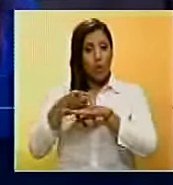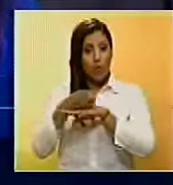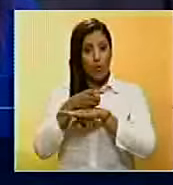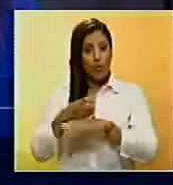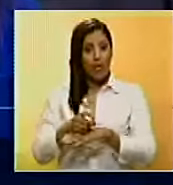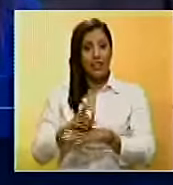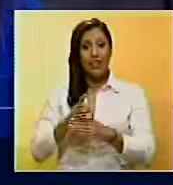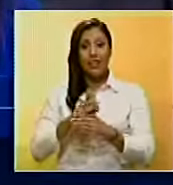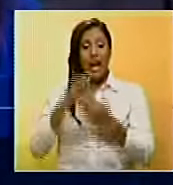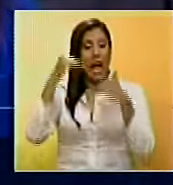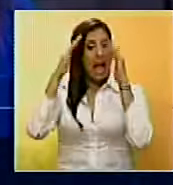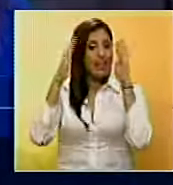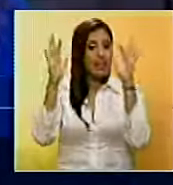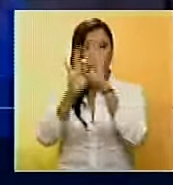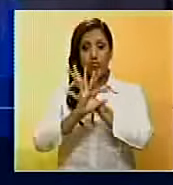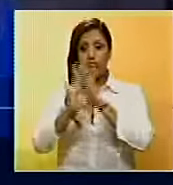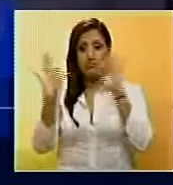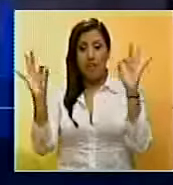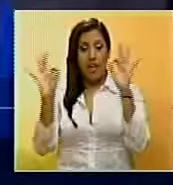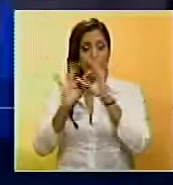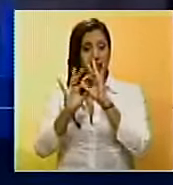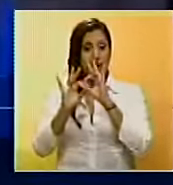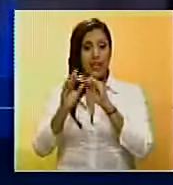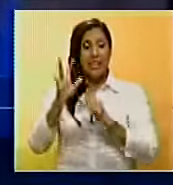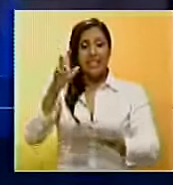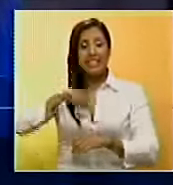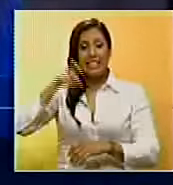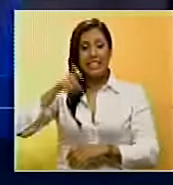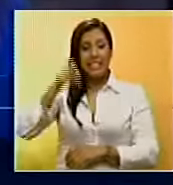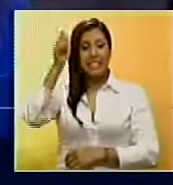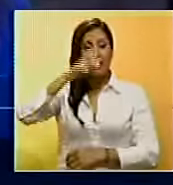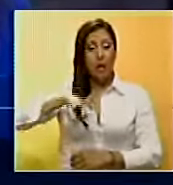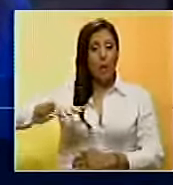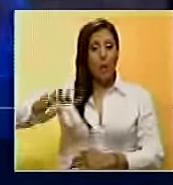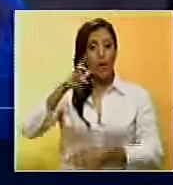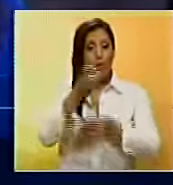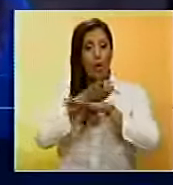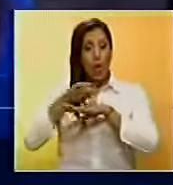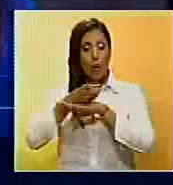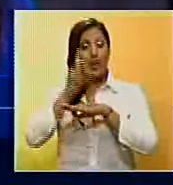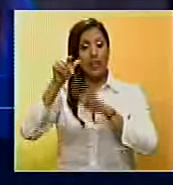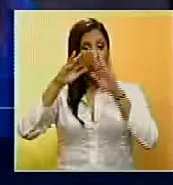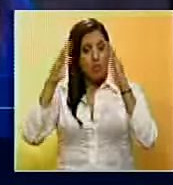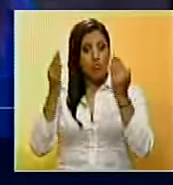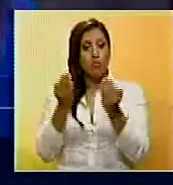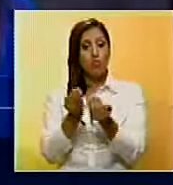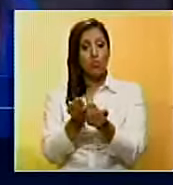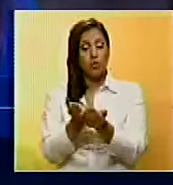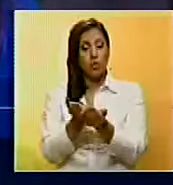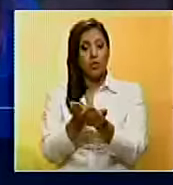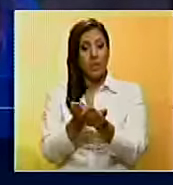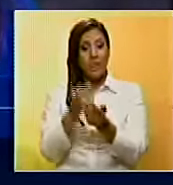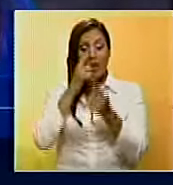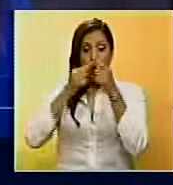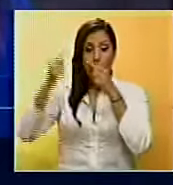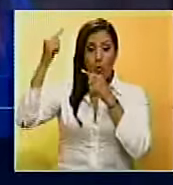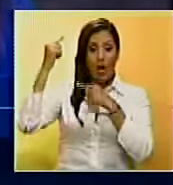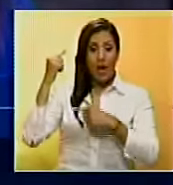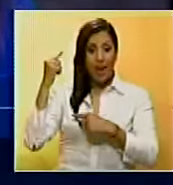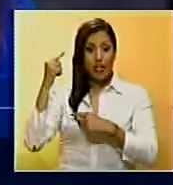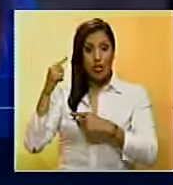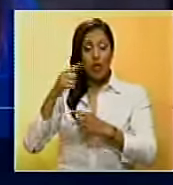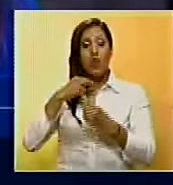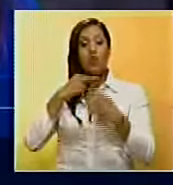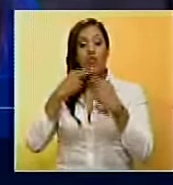estadounidense, desatendió el clamor de los pueblos y los gobiernos del mundo, que el año pasado